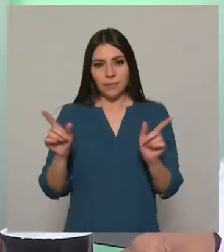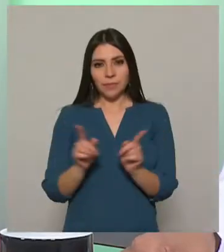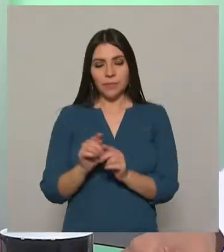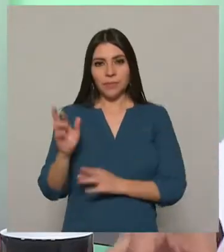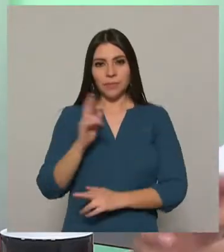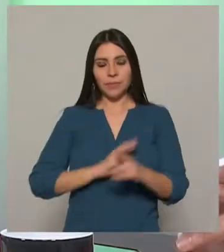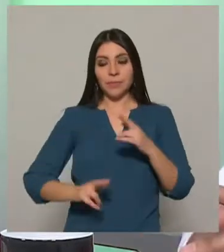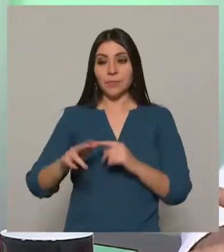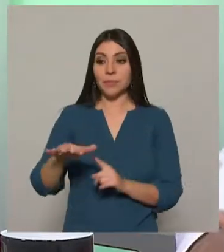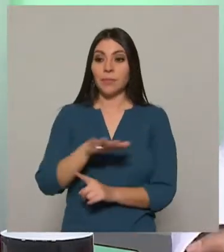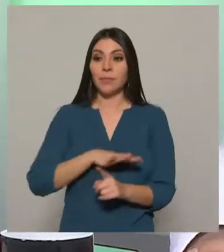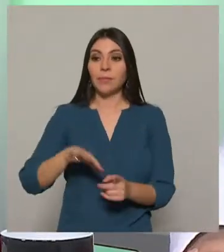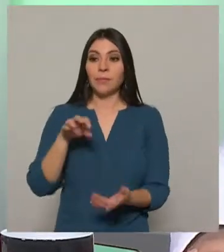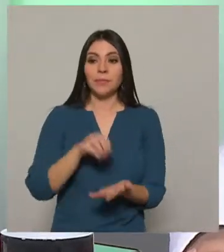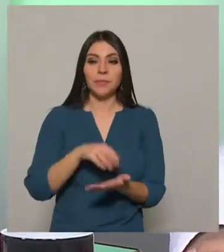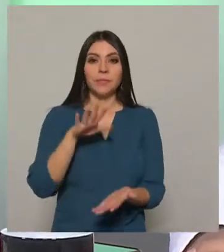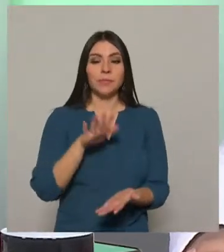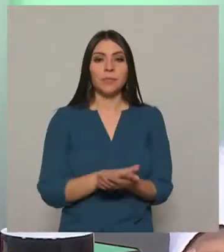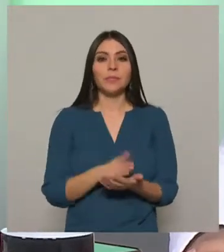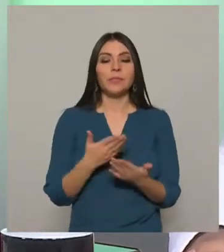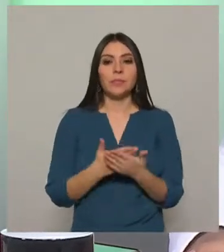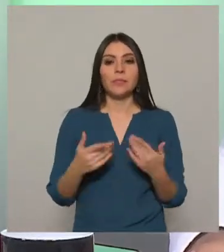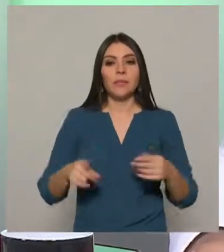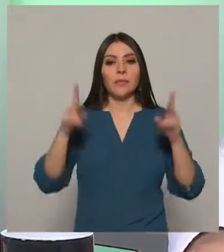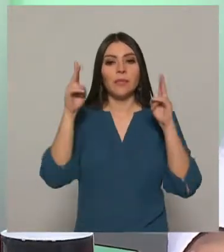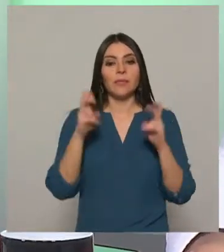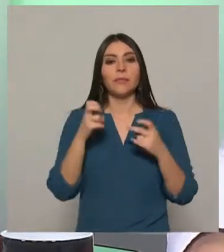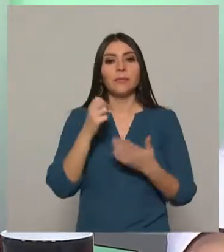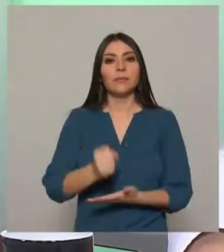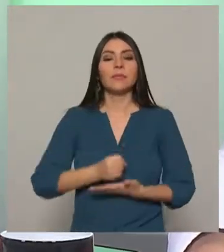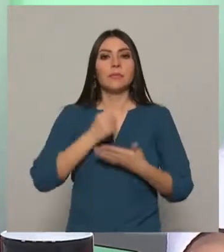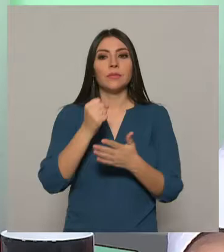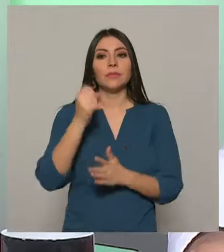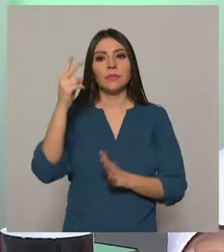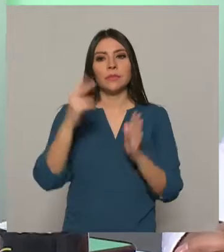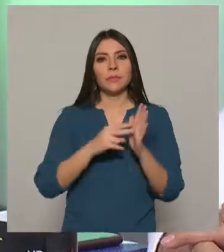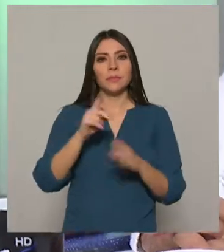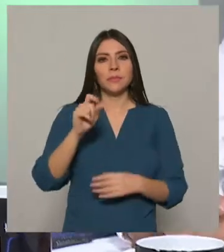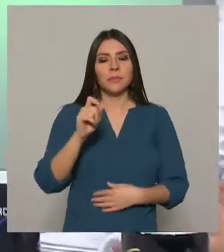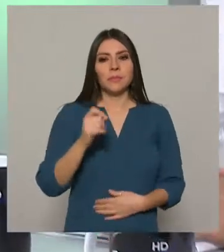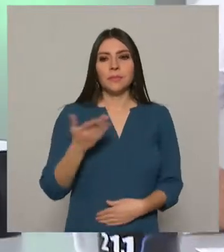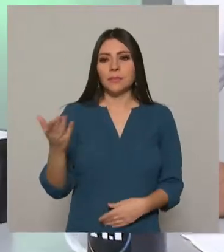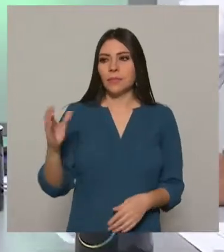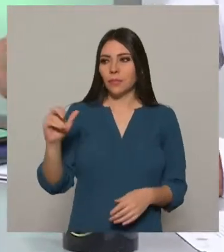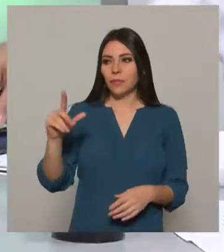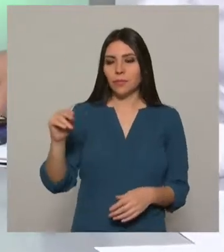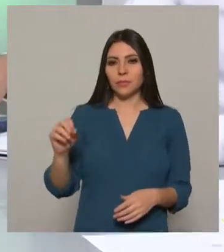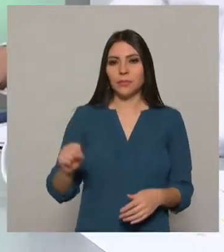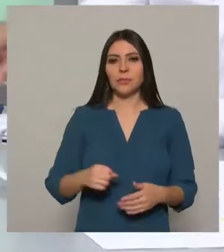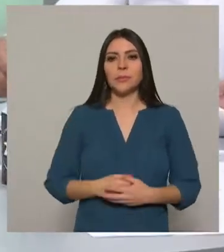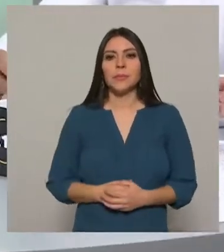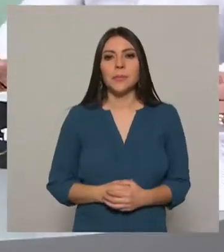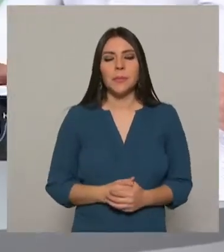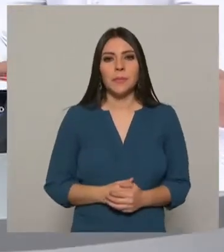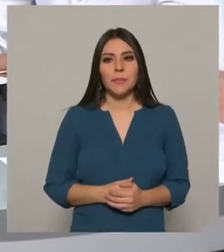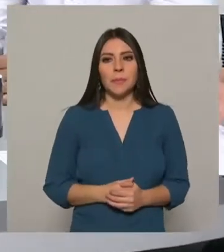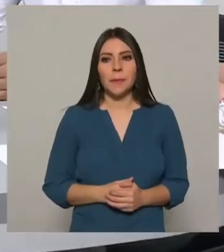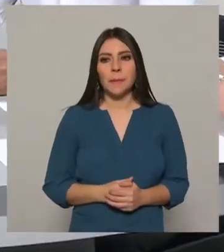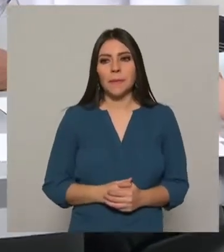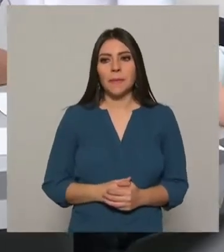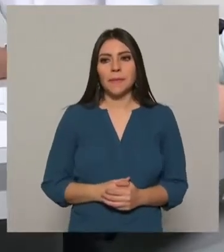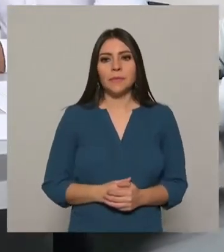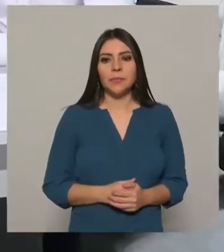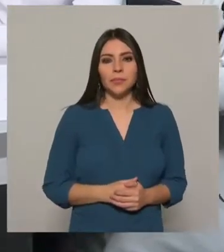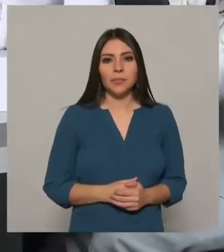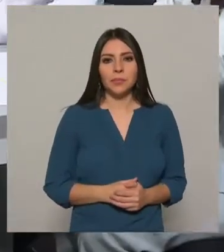estamos de vuelta en Agenda y Contexto. El tema en la mesa, el presupuesto del 2020. Carlos Estrada. Mira, yo creo que el gran reto